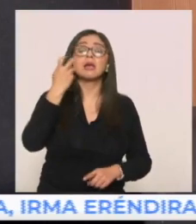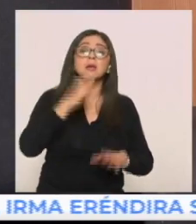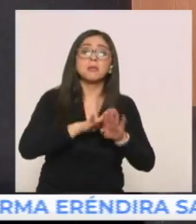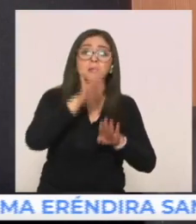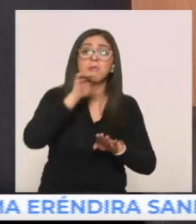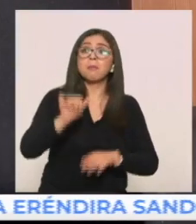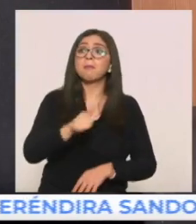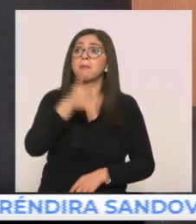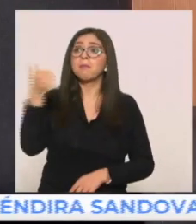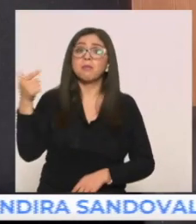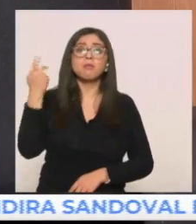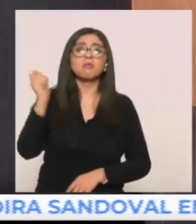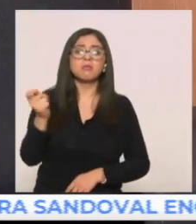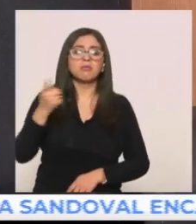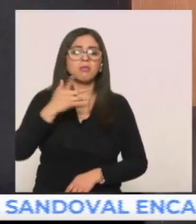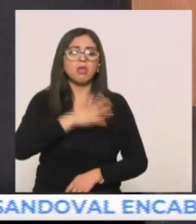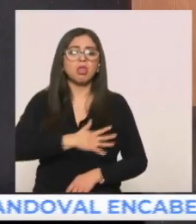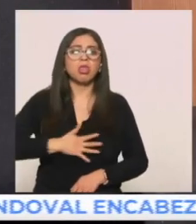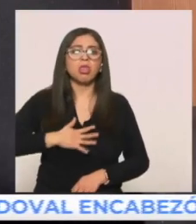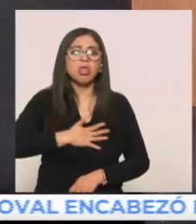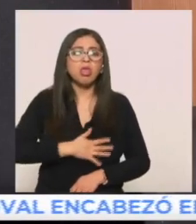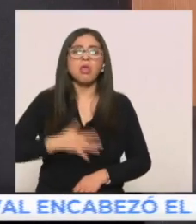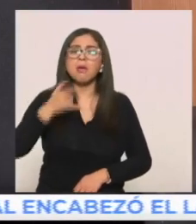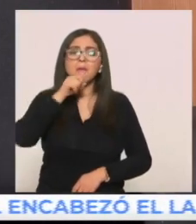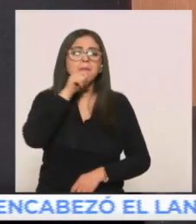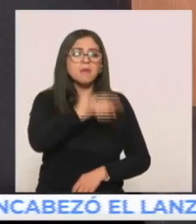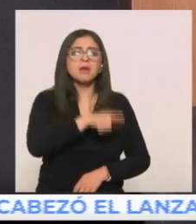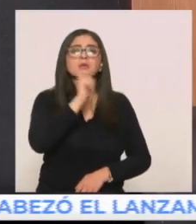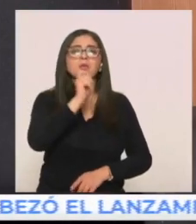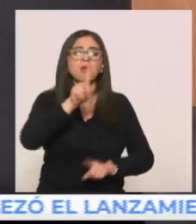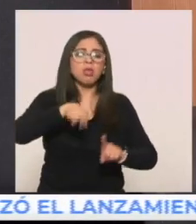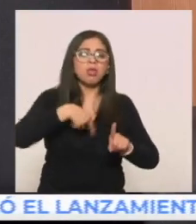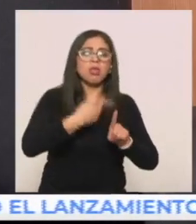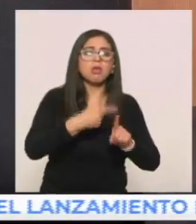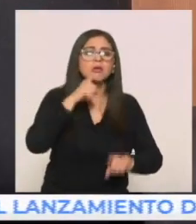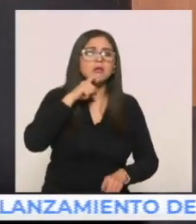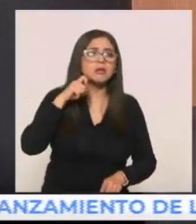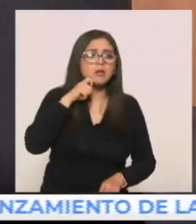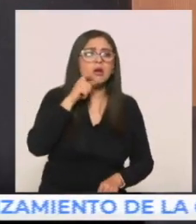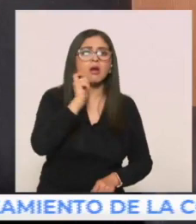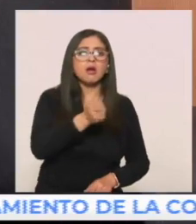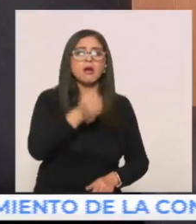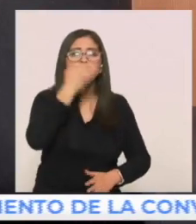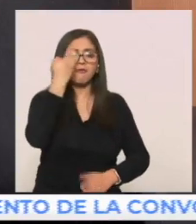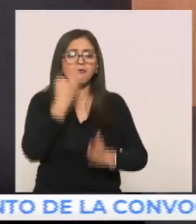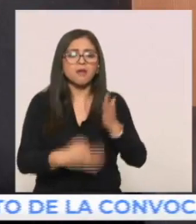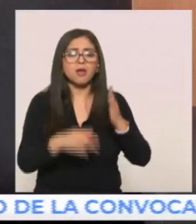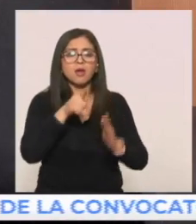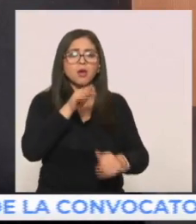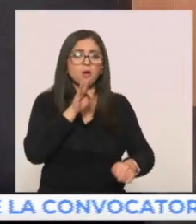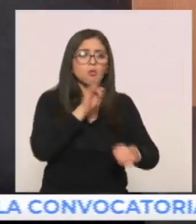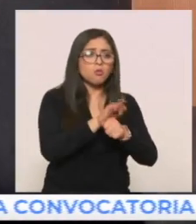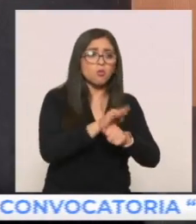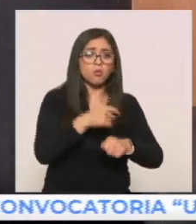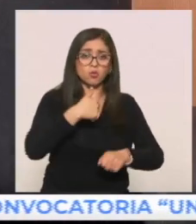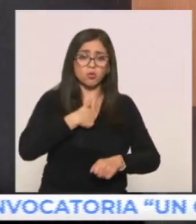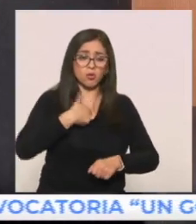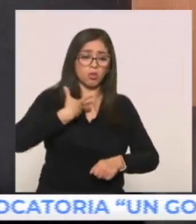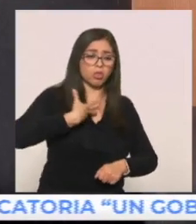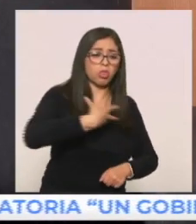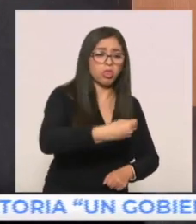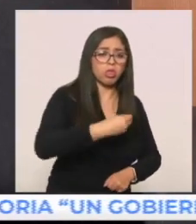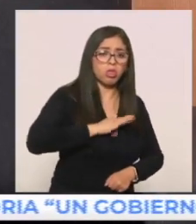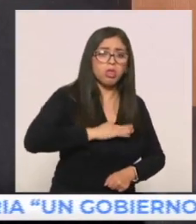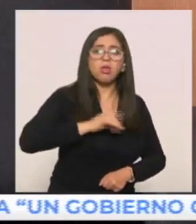por ejemplo, puede ser una forma de ejercer violencia sexual, sobre todo si no te proteges, porque puedes llevar cualquier infección a tu propia pareja estable. Incluso